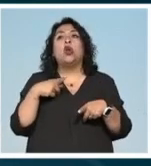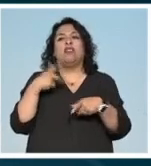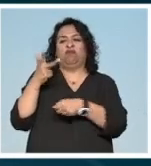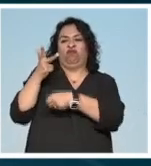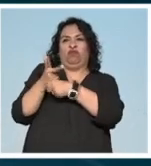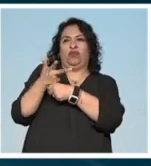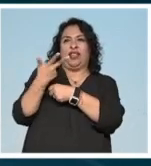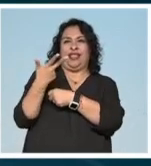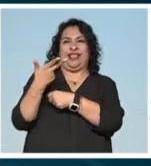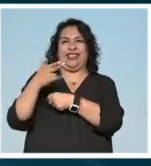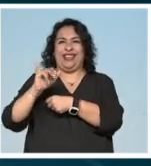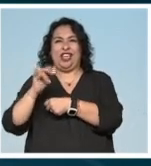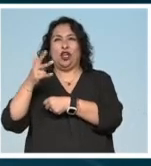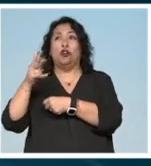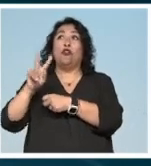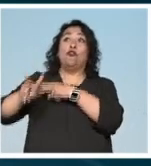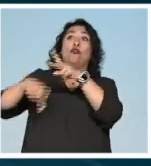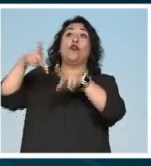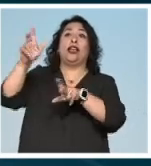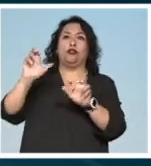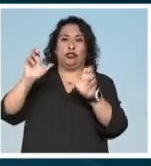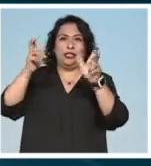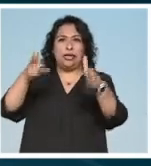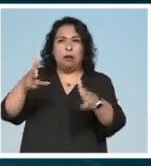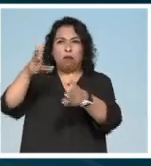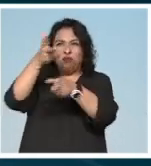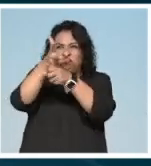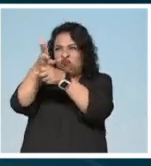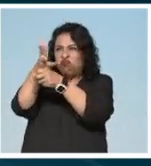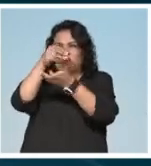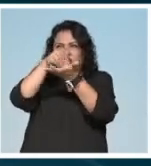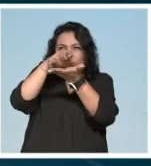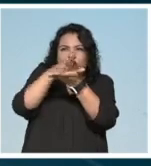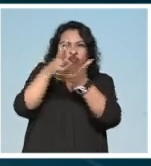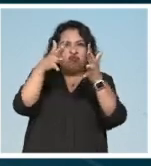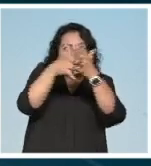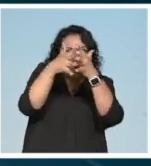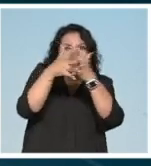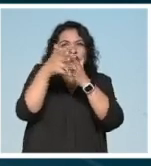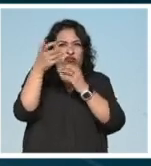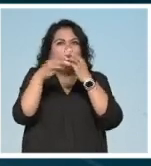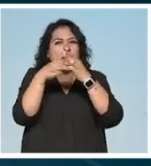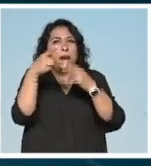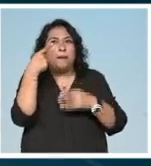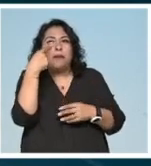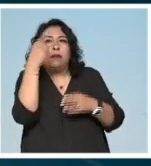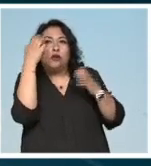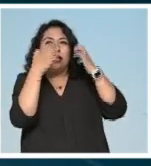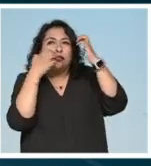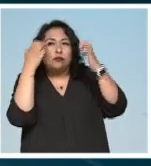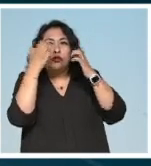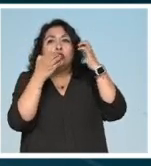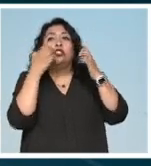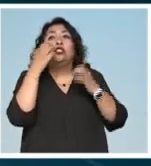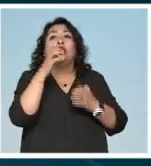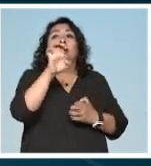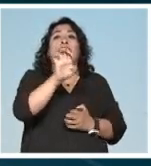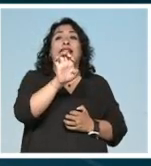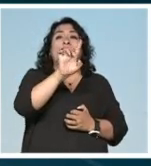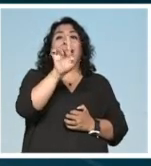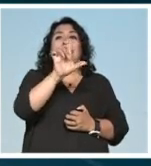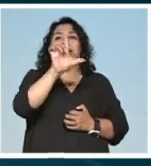Hi8 y viajaron a Chiapas para registrar el movimiento armado. Esos materiales los podemos ver en la exposición virtual